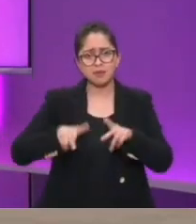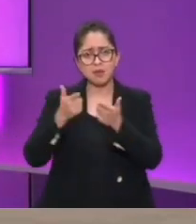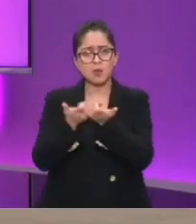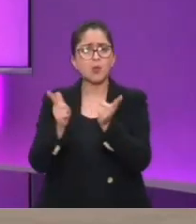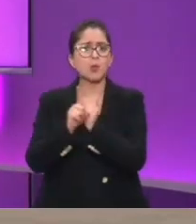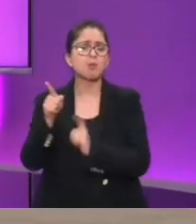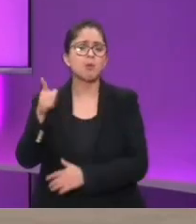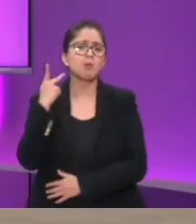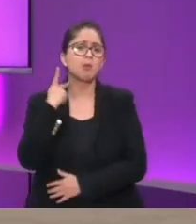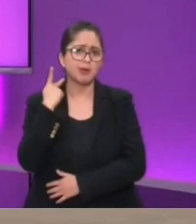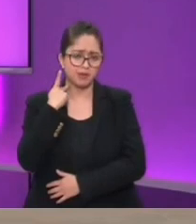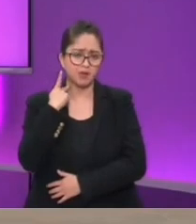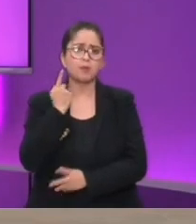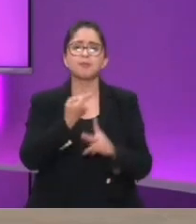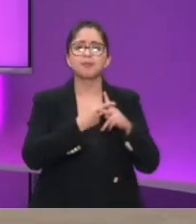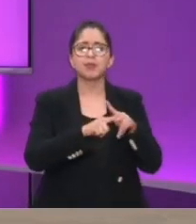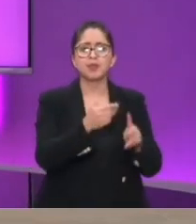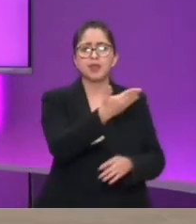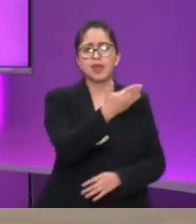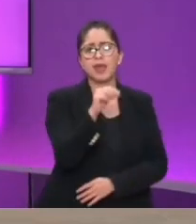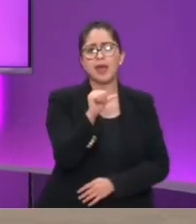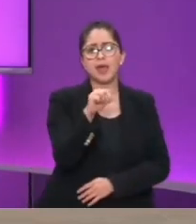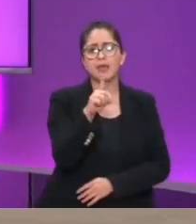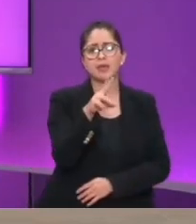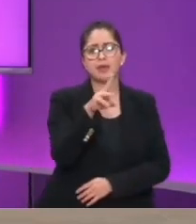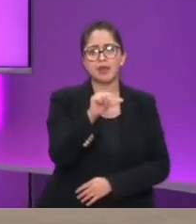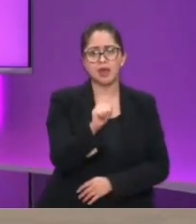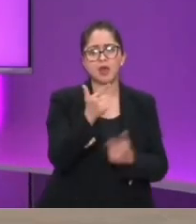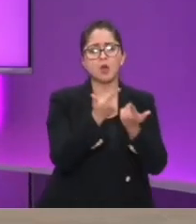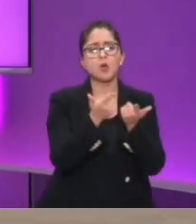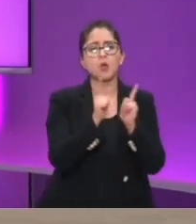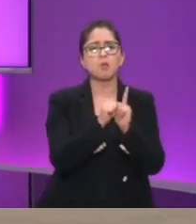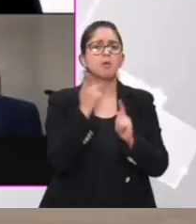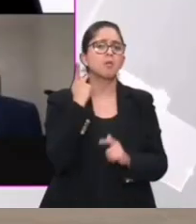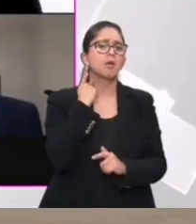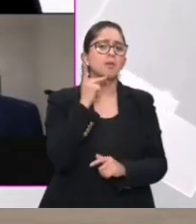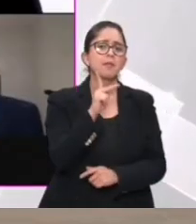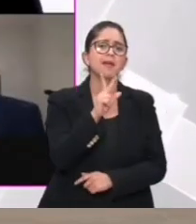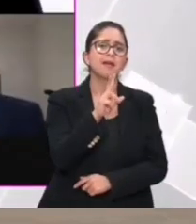políticos. Arrancamos con Andrea Rocha, del PRD.